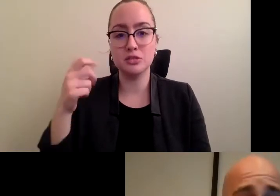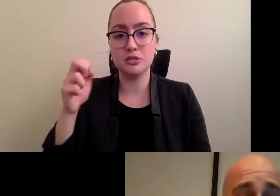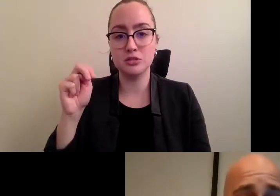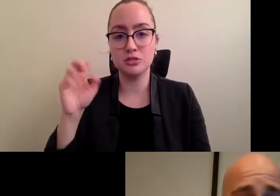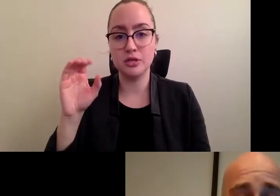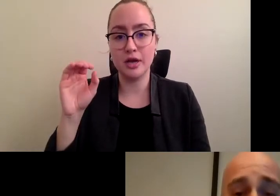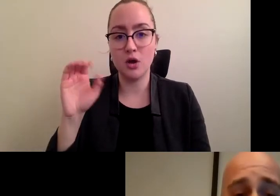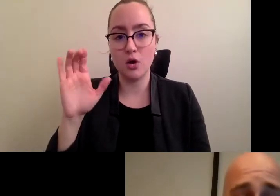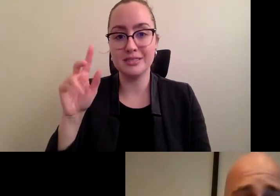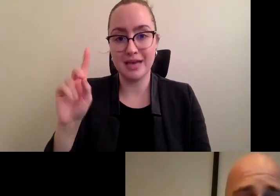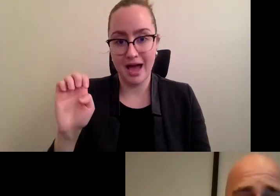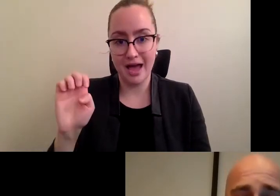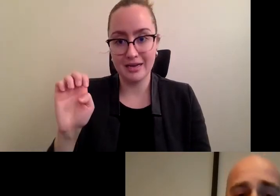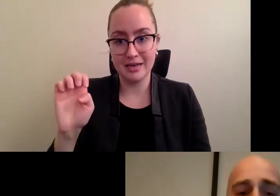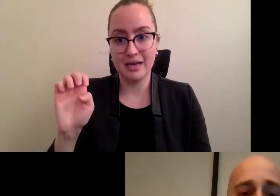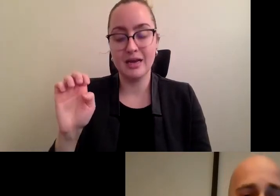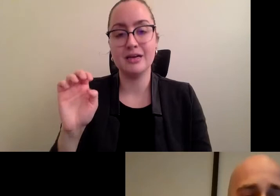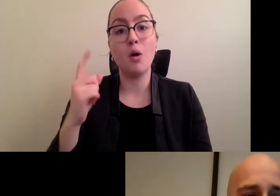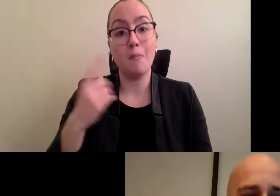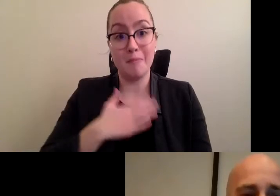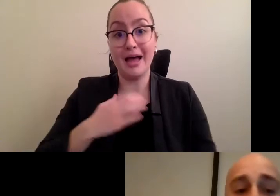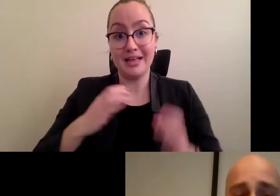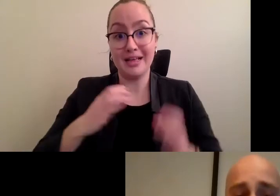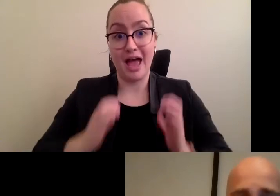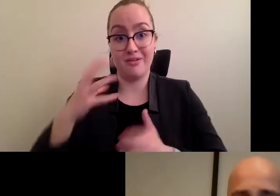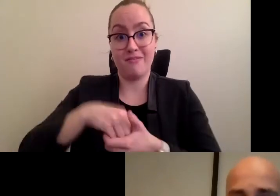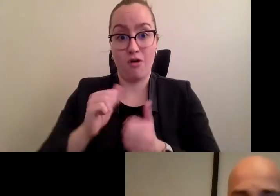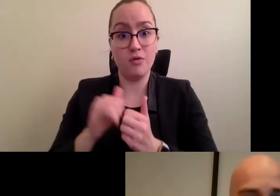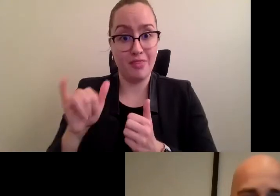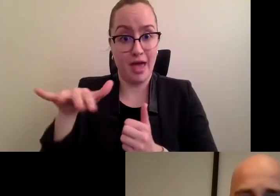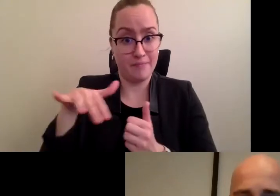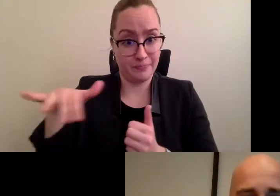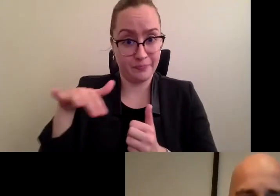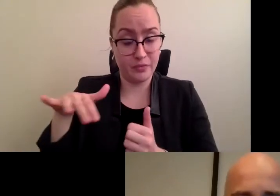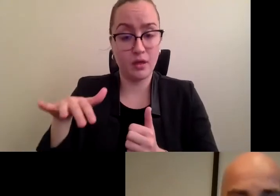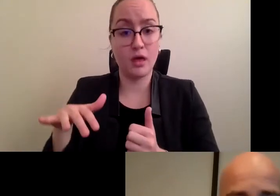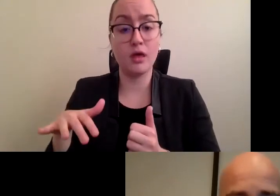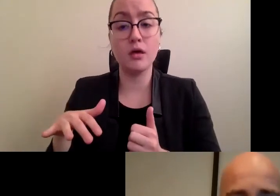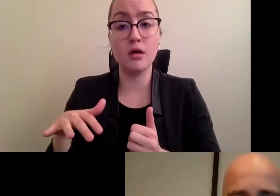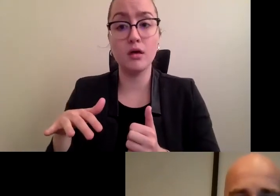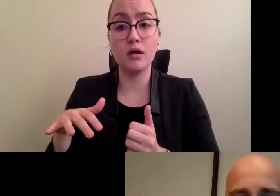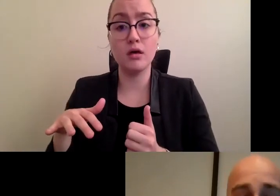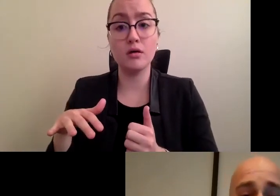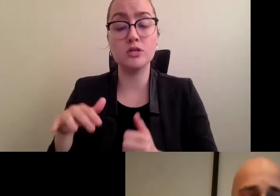había genocidio en Serbia y mi cliente fue una de esas personas quienes fue perseguido.